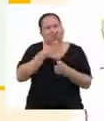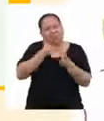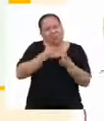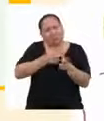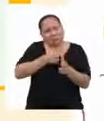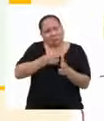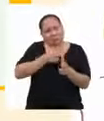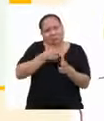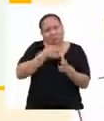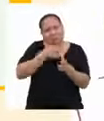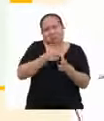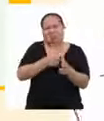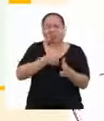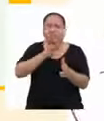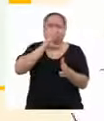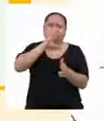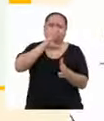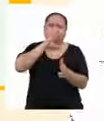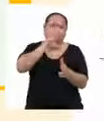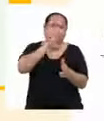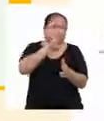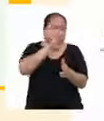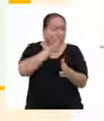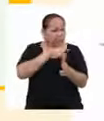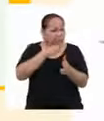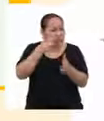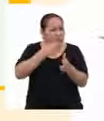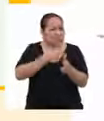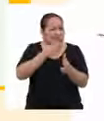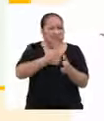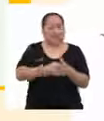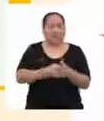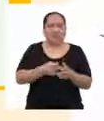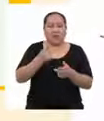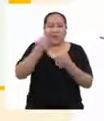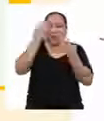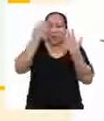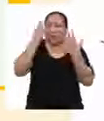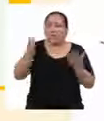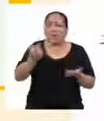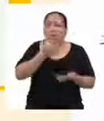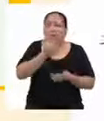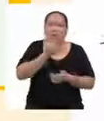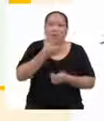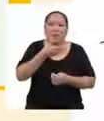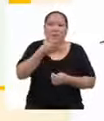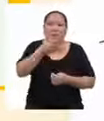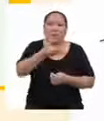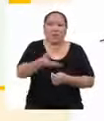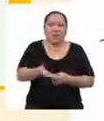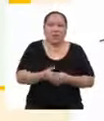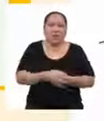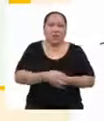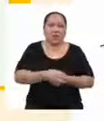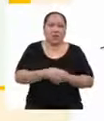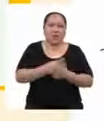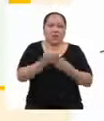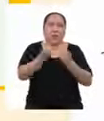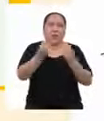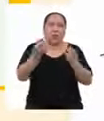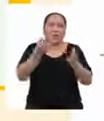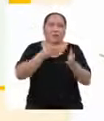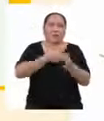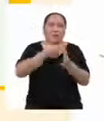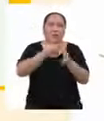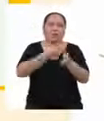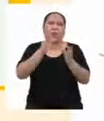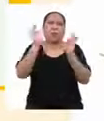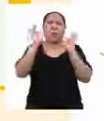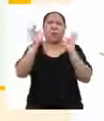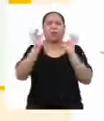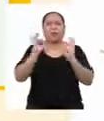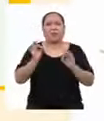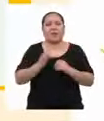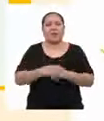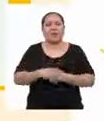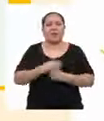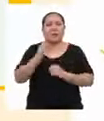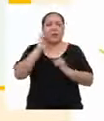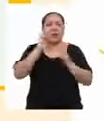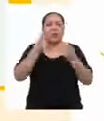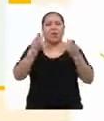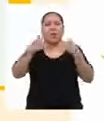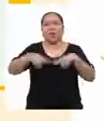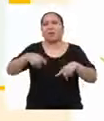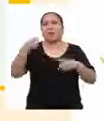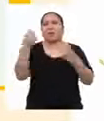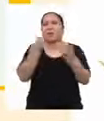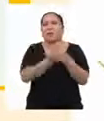tráfico, además de la incertidumbre porque no sabemos qué va a pasar habiendo tantos factores de riesgo, como